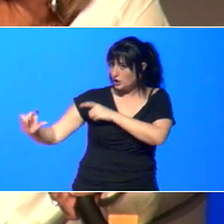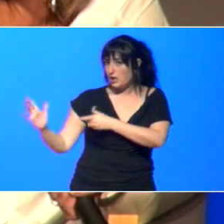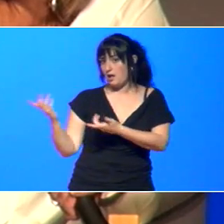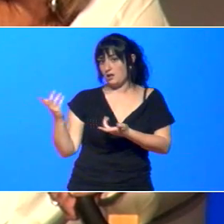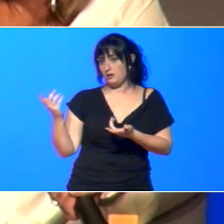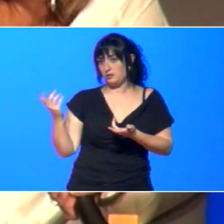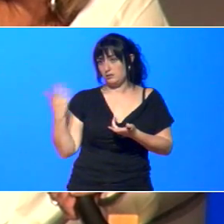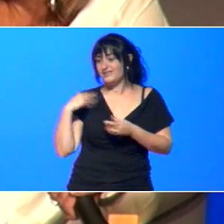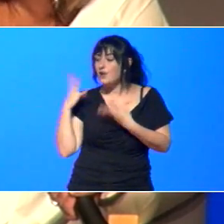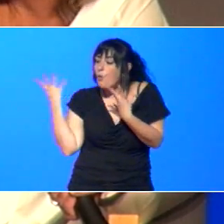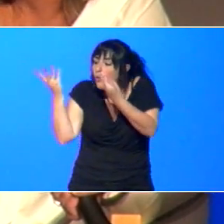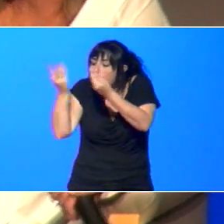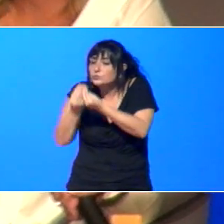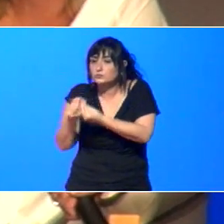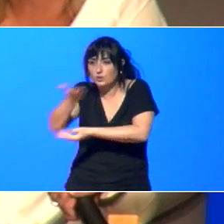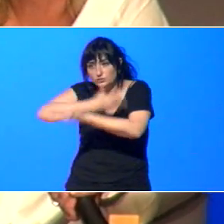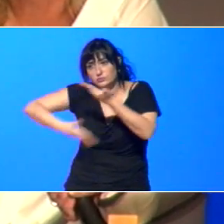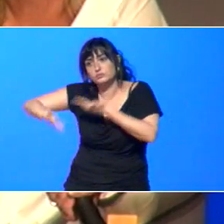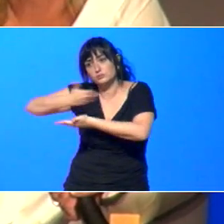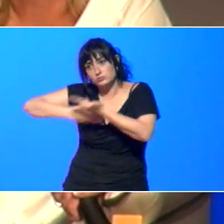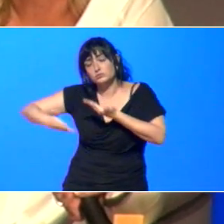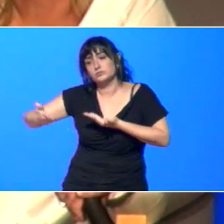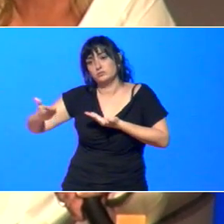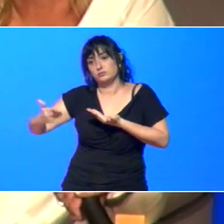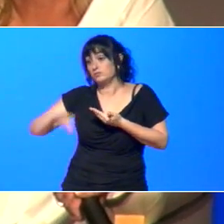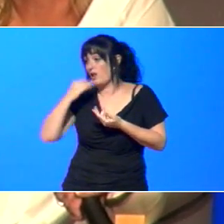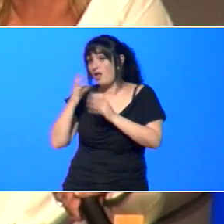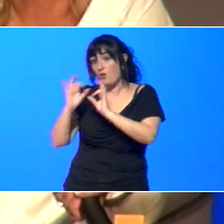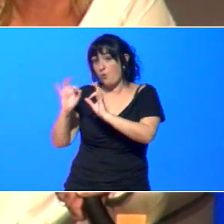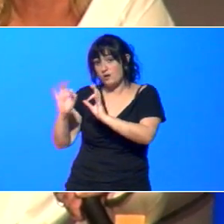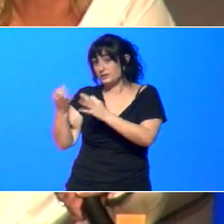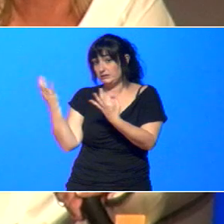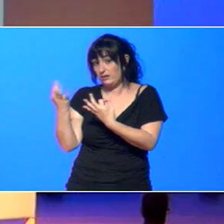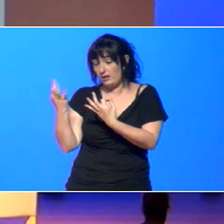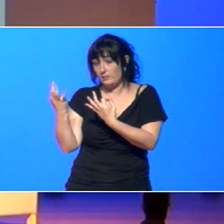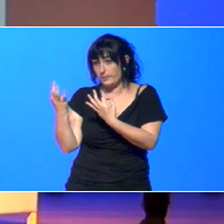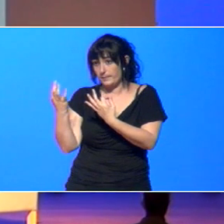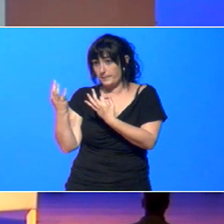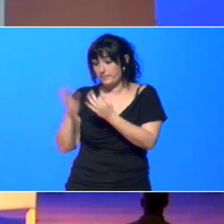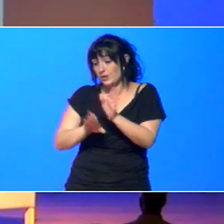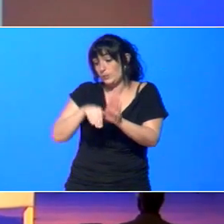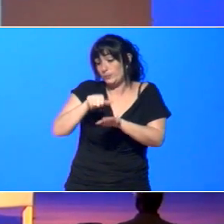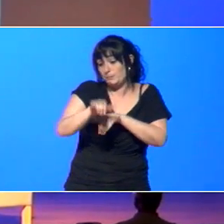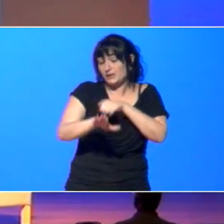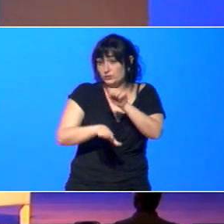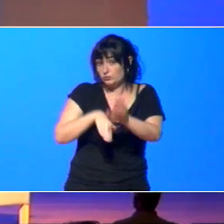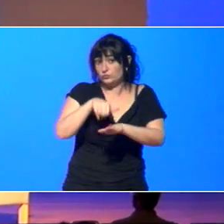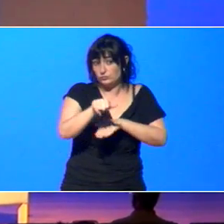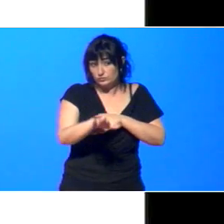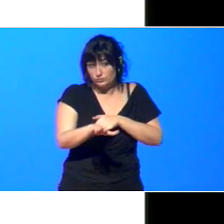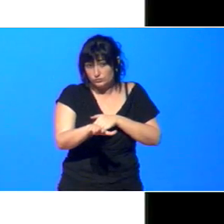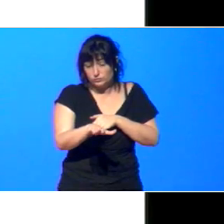cosas juntos y por lo menos en los entornos en los que tiene que ser, e ir dando pues bueno esos pasos, ¿no? Y al final, dentro de ese